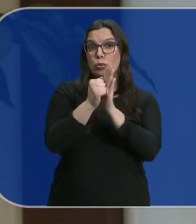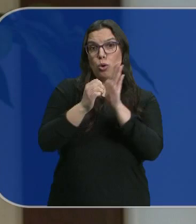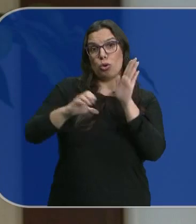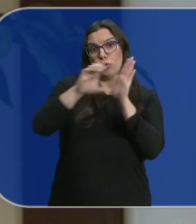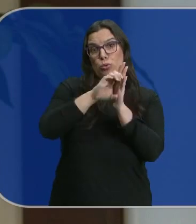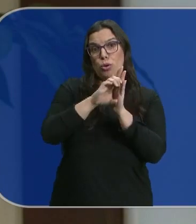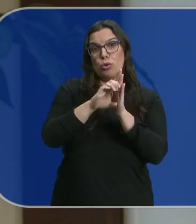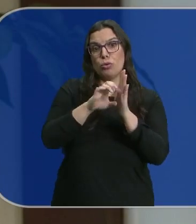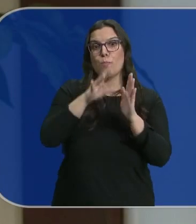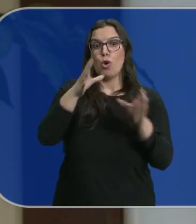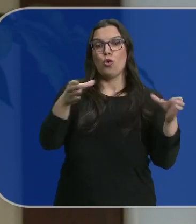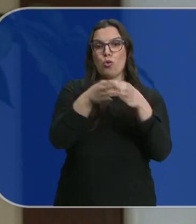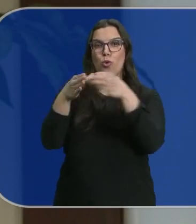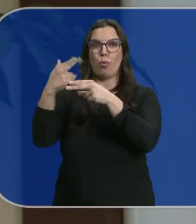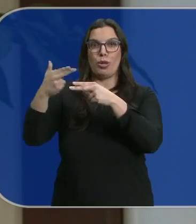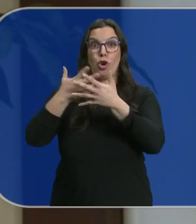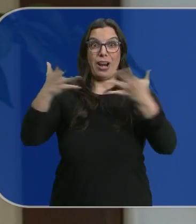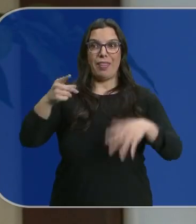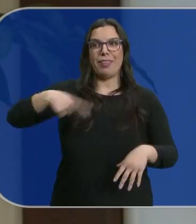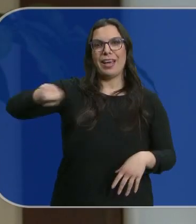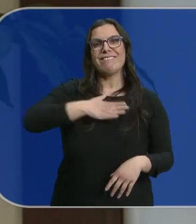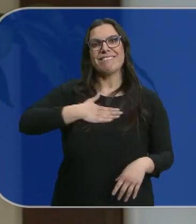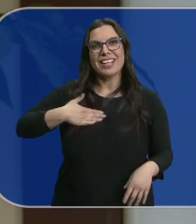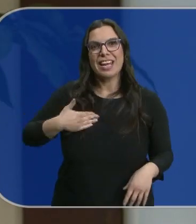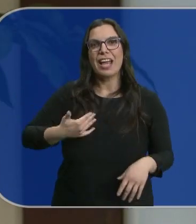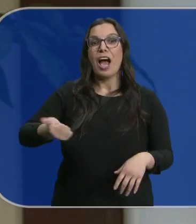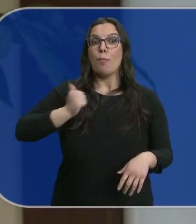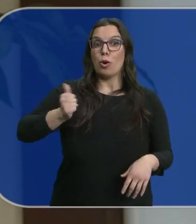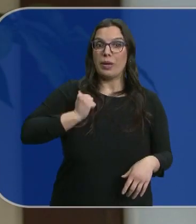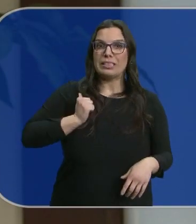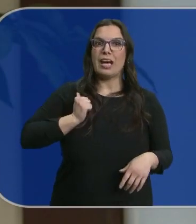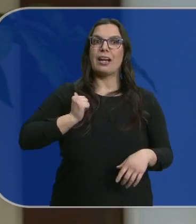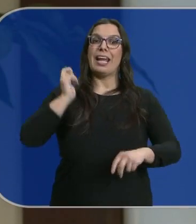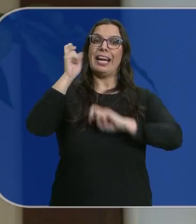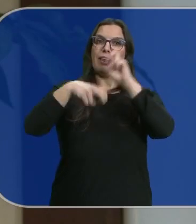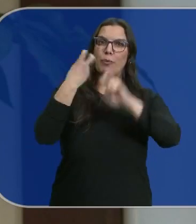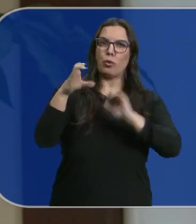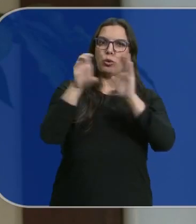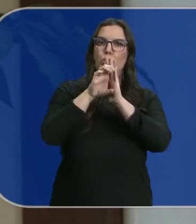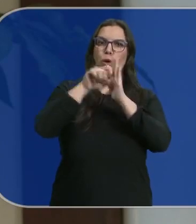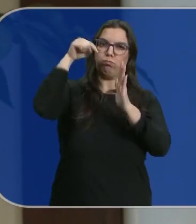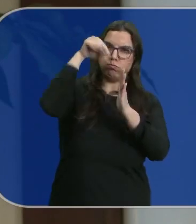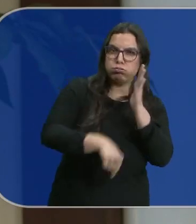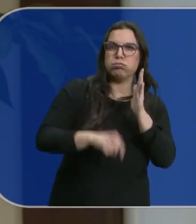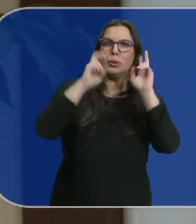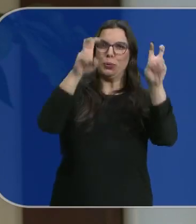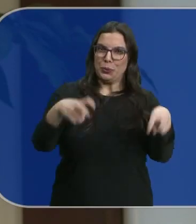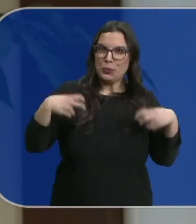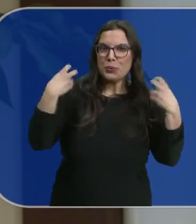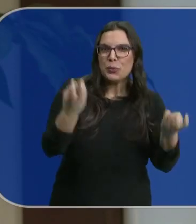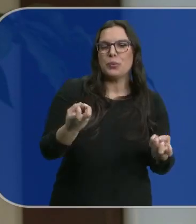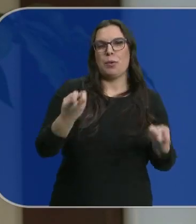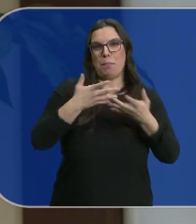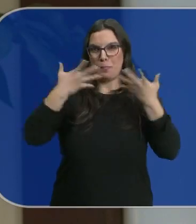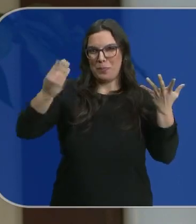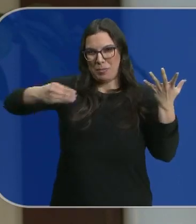Constitución, porque de alguna manera los grandes partidos políticos lo que sí que pretenden es abrir el melón de una modificación de la Carta Magna de la Constitución